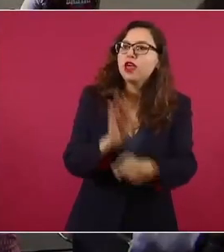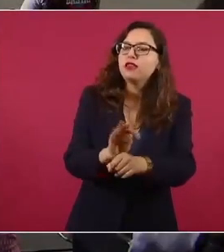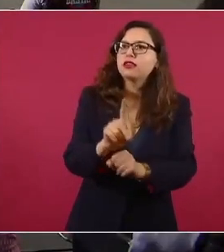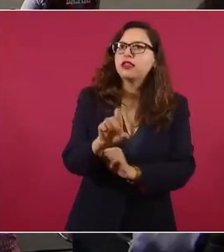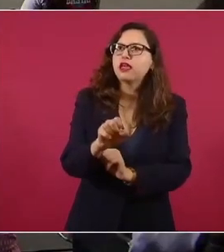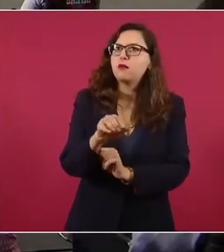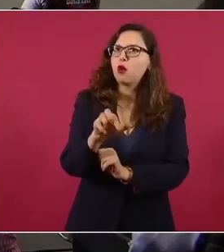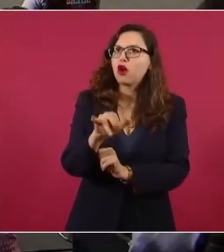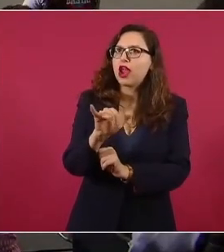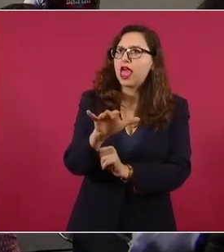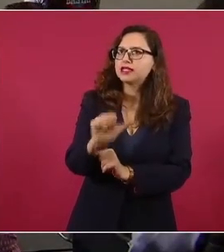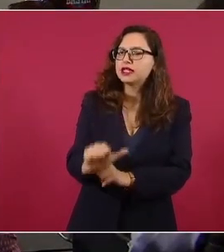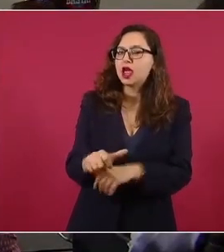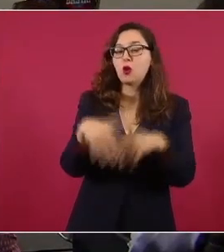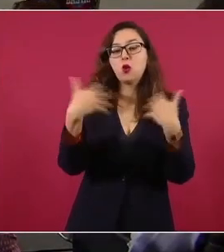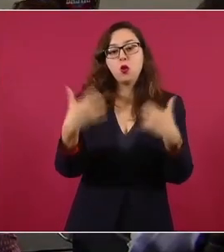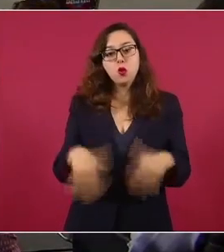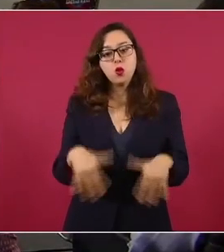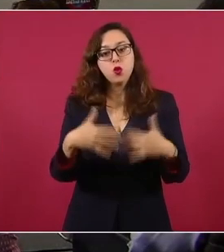demócrata.